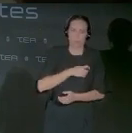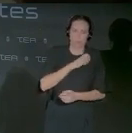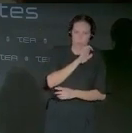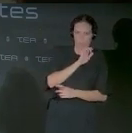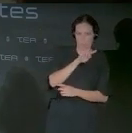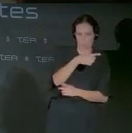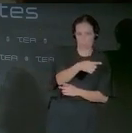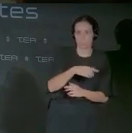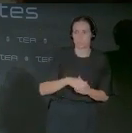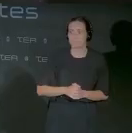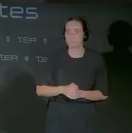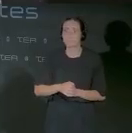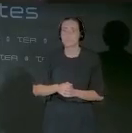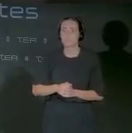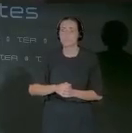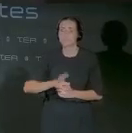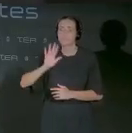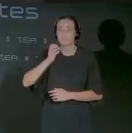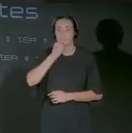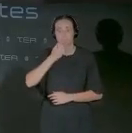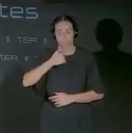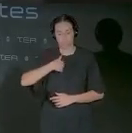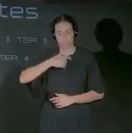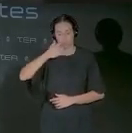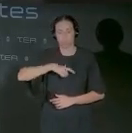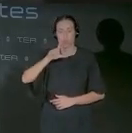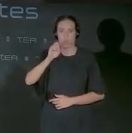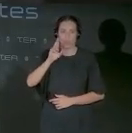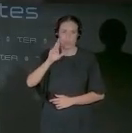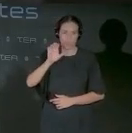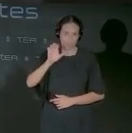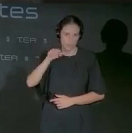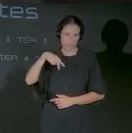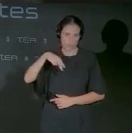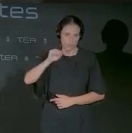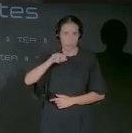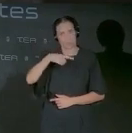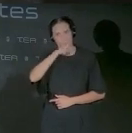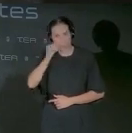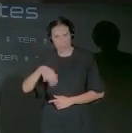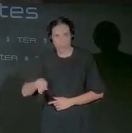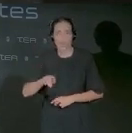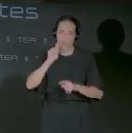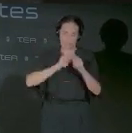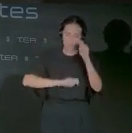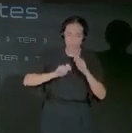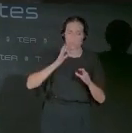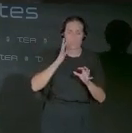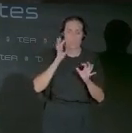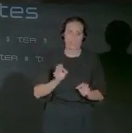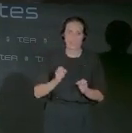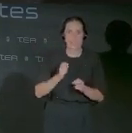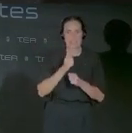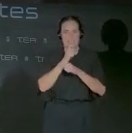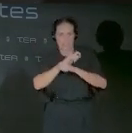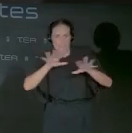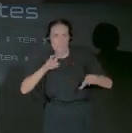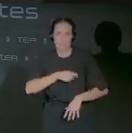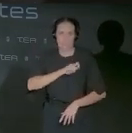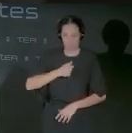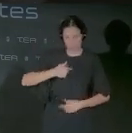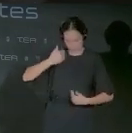Soy Lorena González, cofundadora de Inmersiva XR, que es la asociación de realidad extendida de España, así que al final, pues